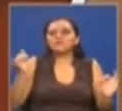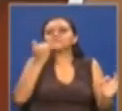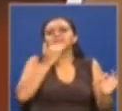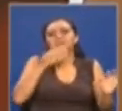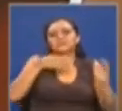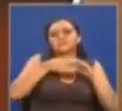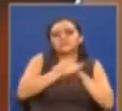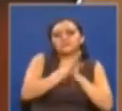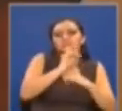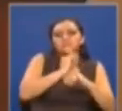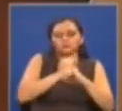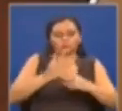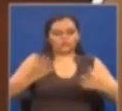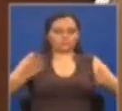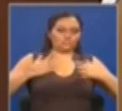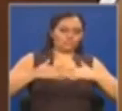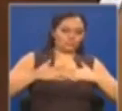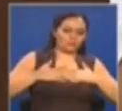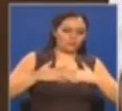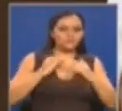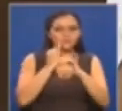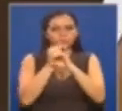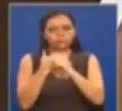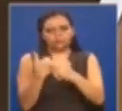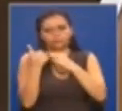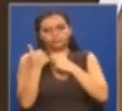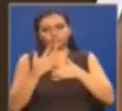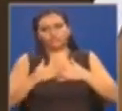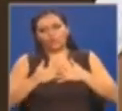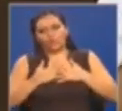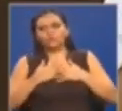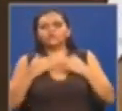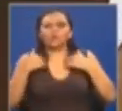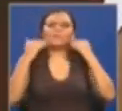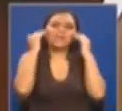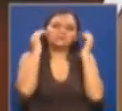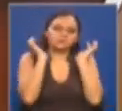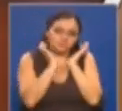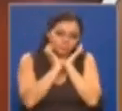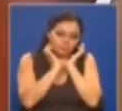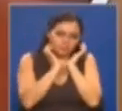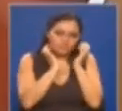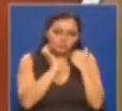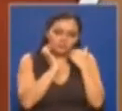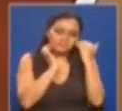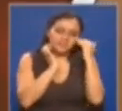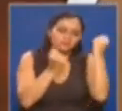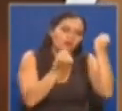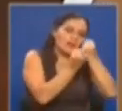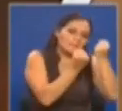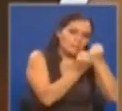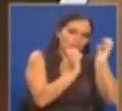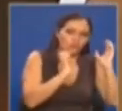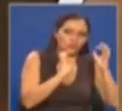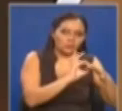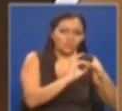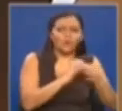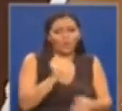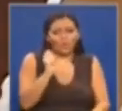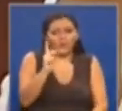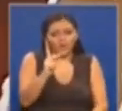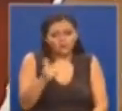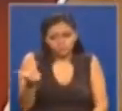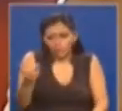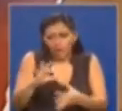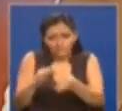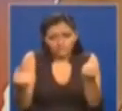de institucional, de ¿cómo se llama esto? De espíritu de cuerpo y de apoyo a sus colegas. Pero si quieren hacer eso, vayan de